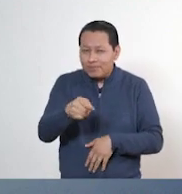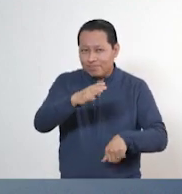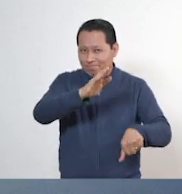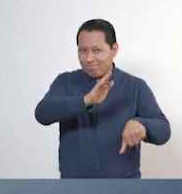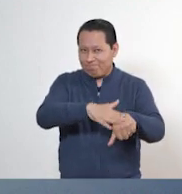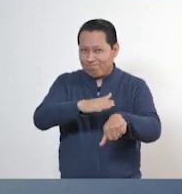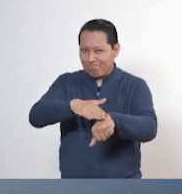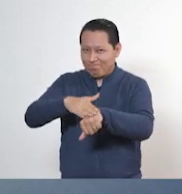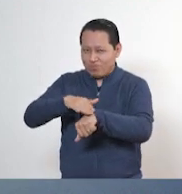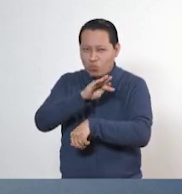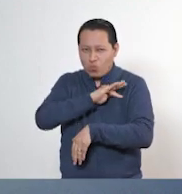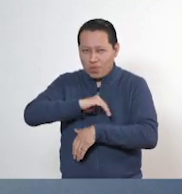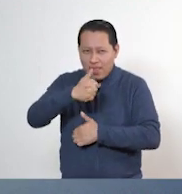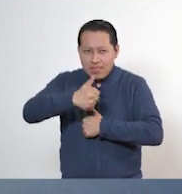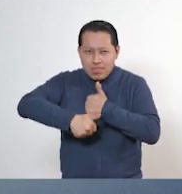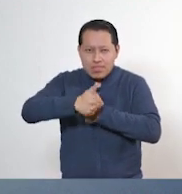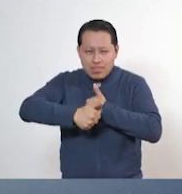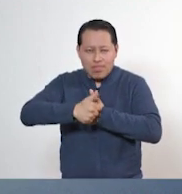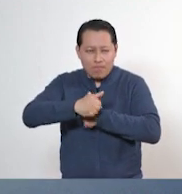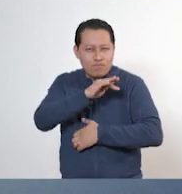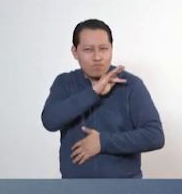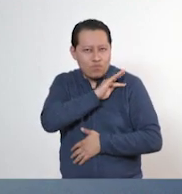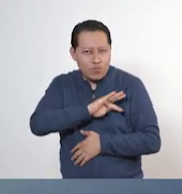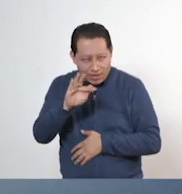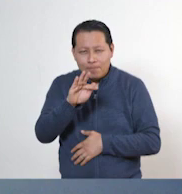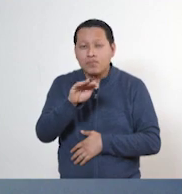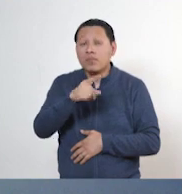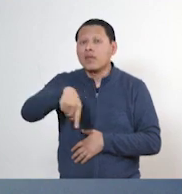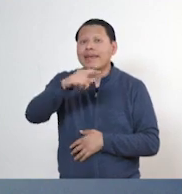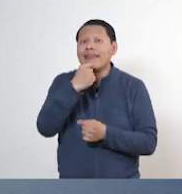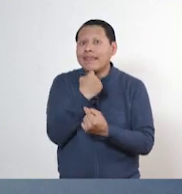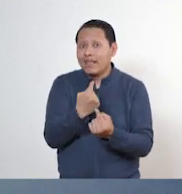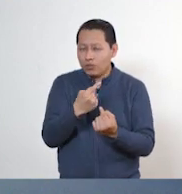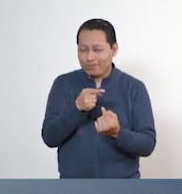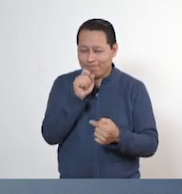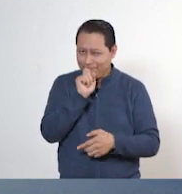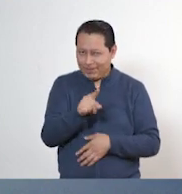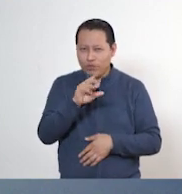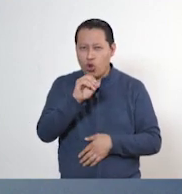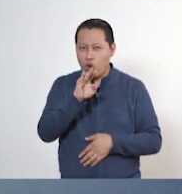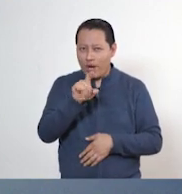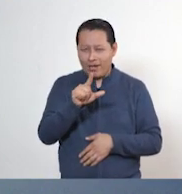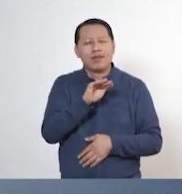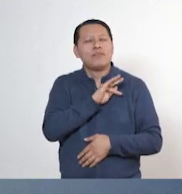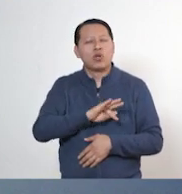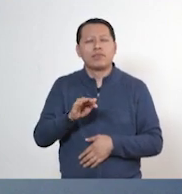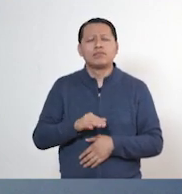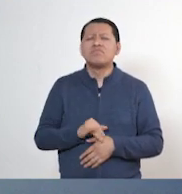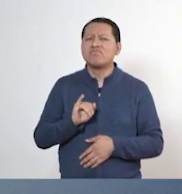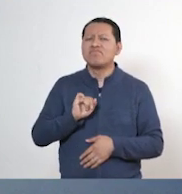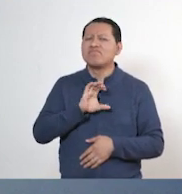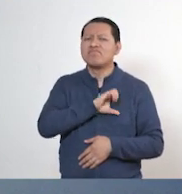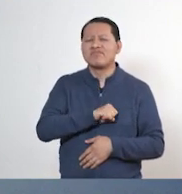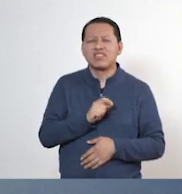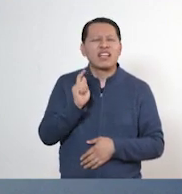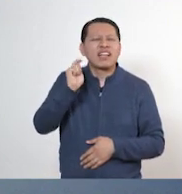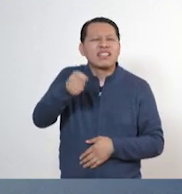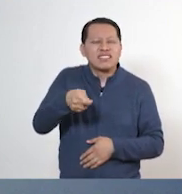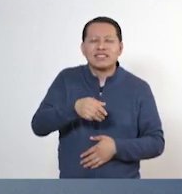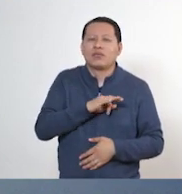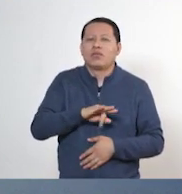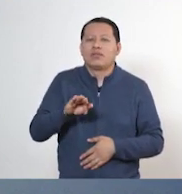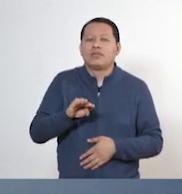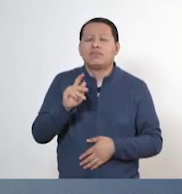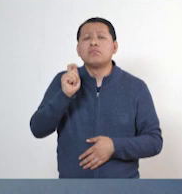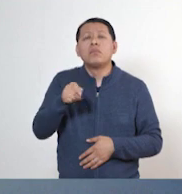un reto, los quiero invitar a un reto a las niñas y los niños que nos ven en casa y a ti, Coral. Me encantan los retos. ¿En qué consiste? Bueno, pues en ejercer